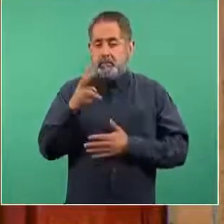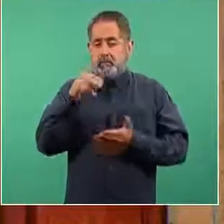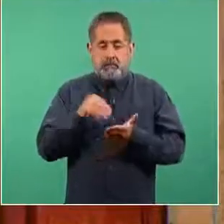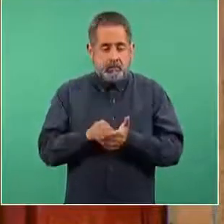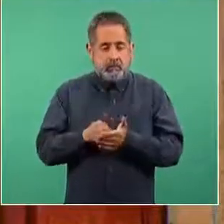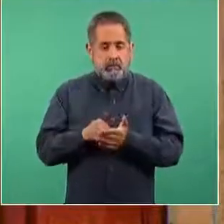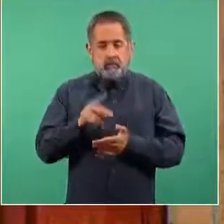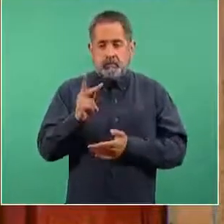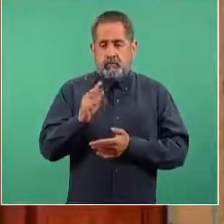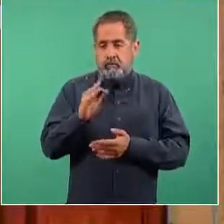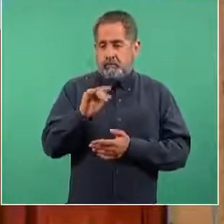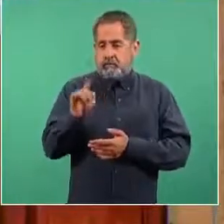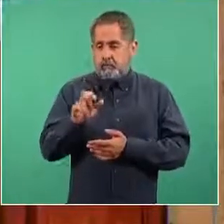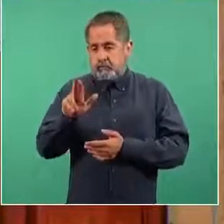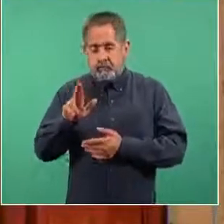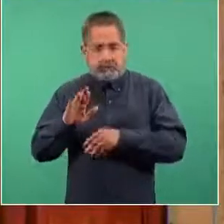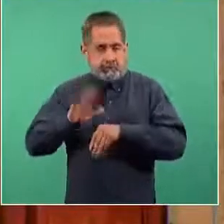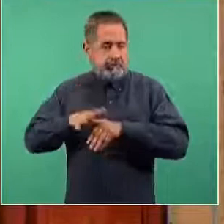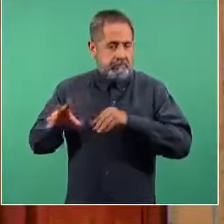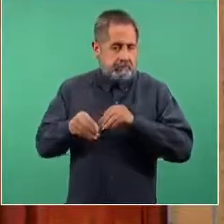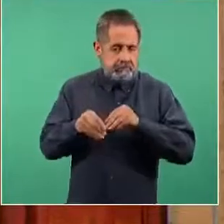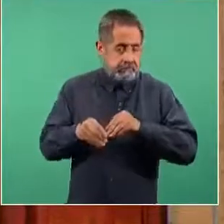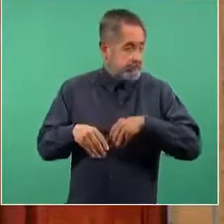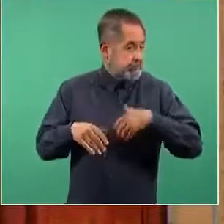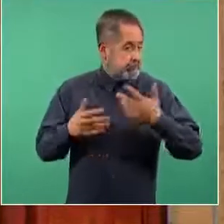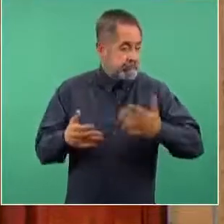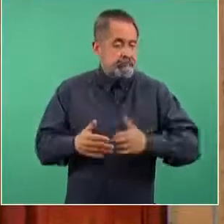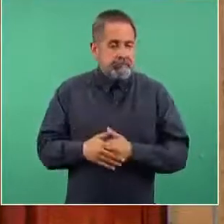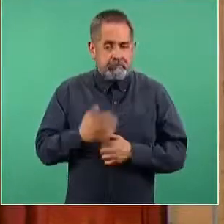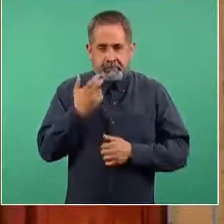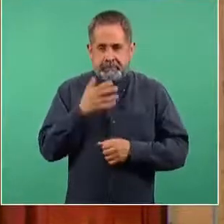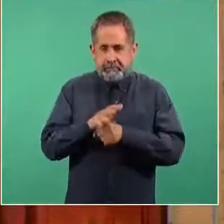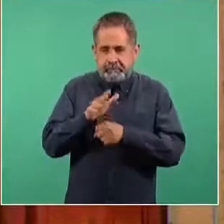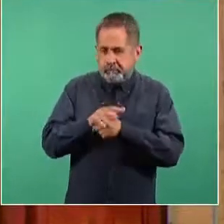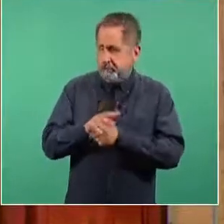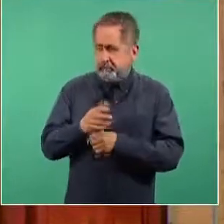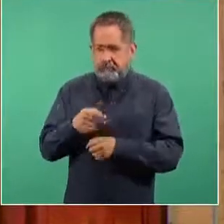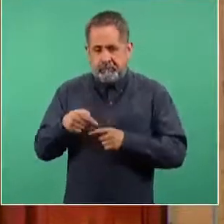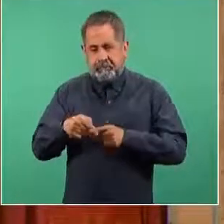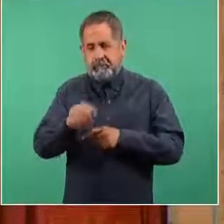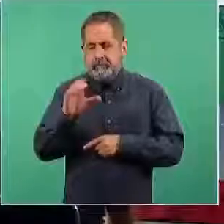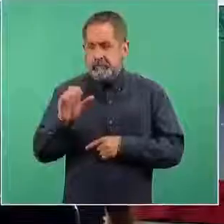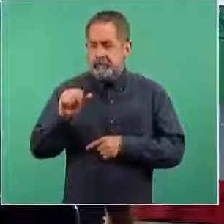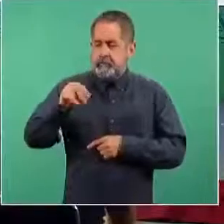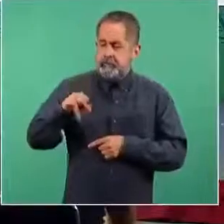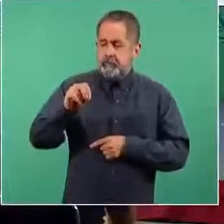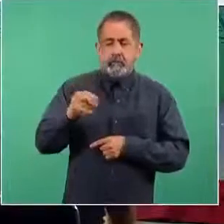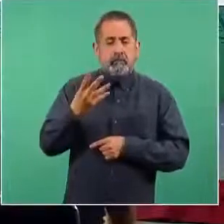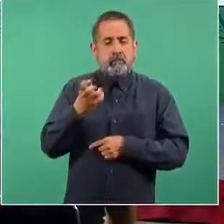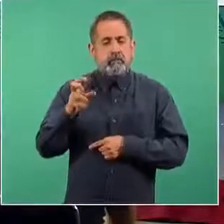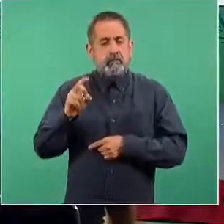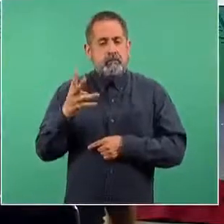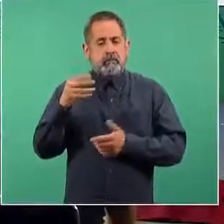1.302.600 de Pfizer BioNTech, y bueno, ya está el total que se programó para esta semana de CanSino de